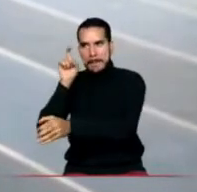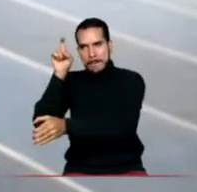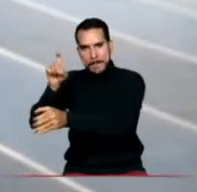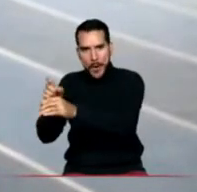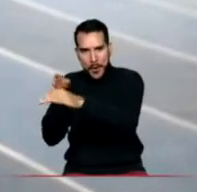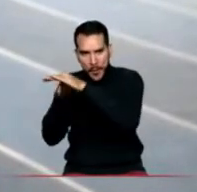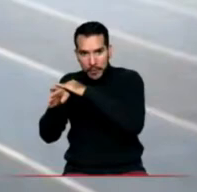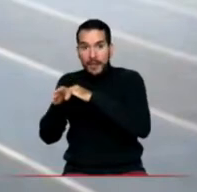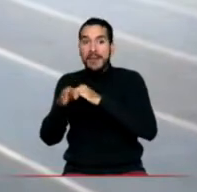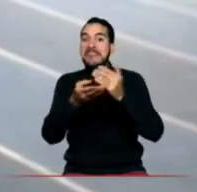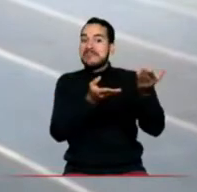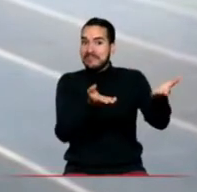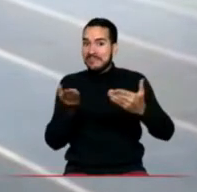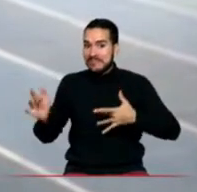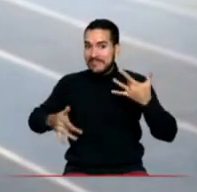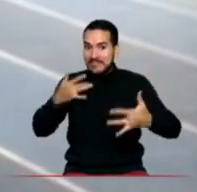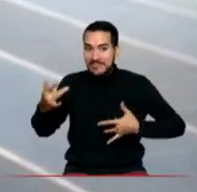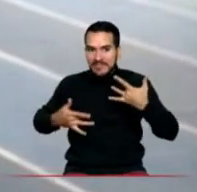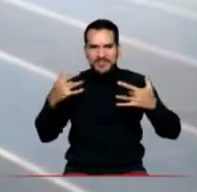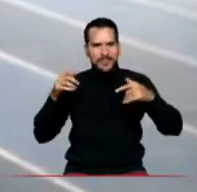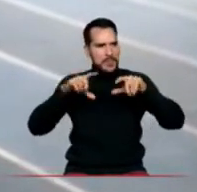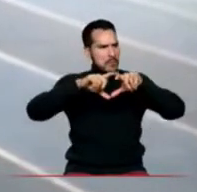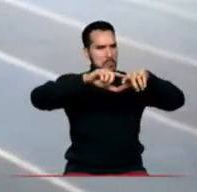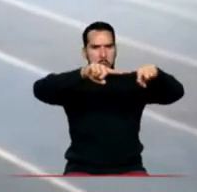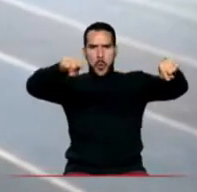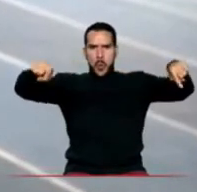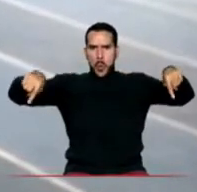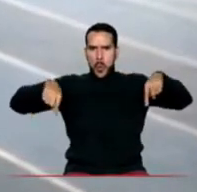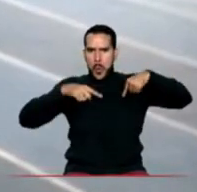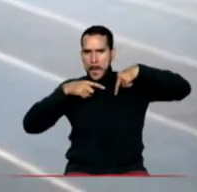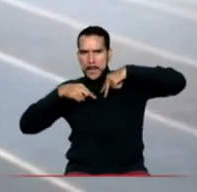disfruten aquí en el Pascual, en una pista mundialista.